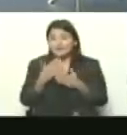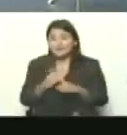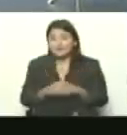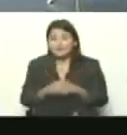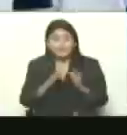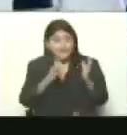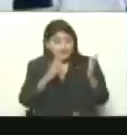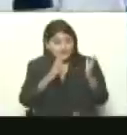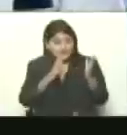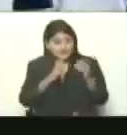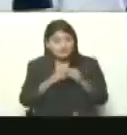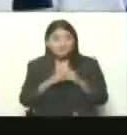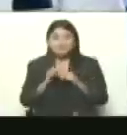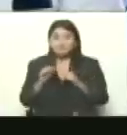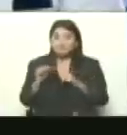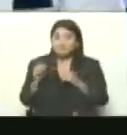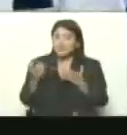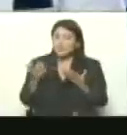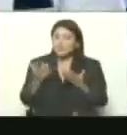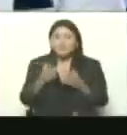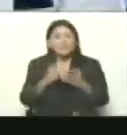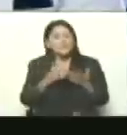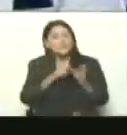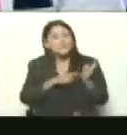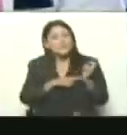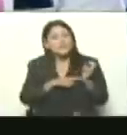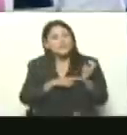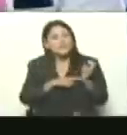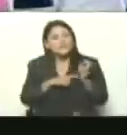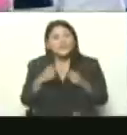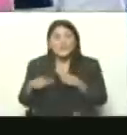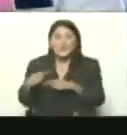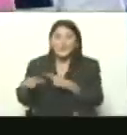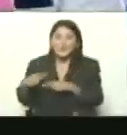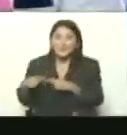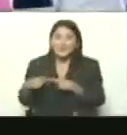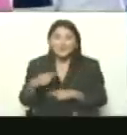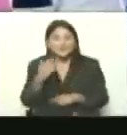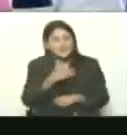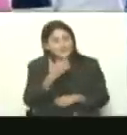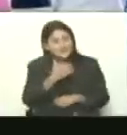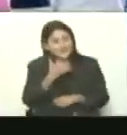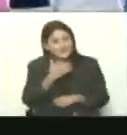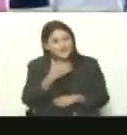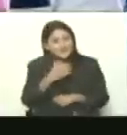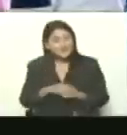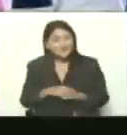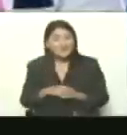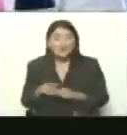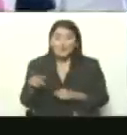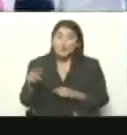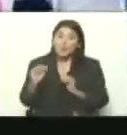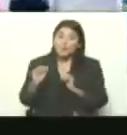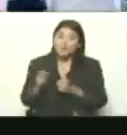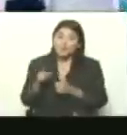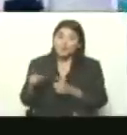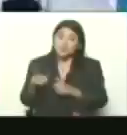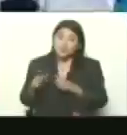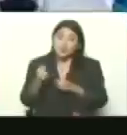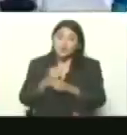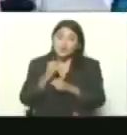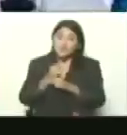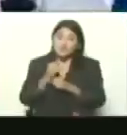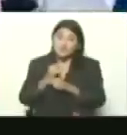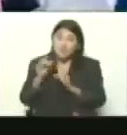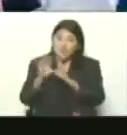celebraron? Celebramos. ¿Cuándo? ¿El viernes? Todos los días. Desde que se inició el trabajo de manera inmediata, la misma